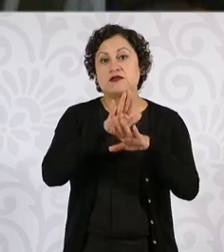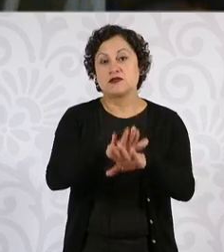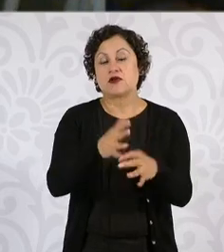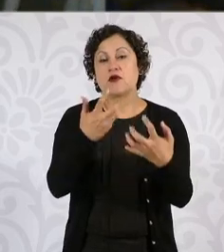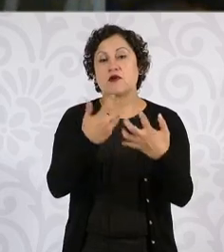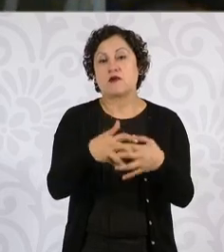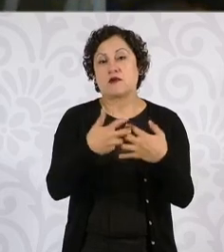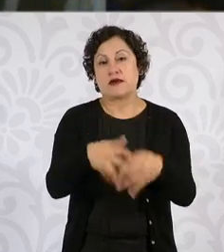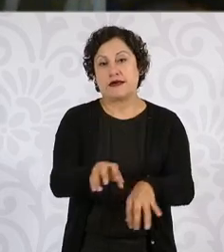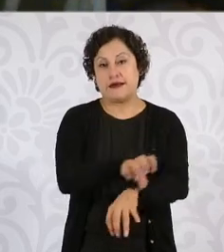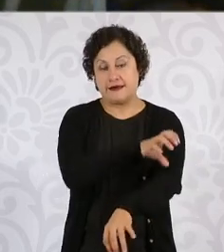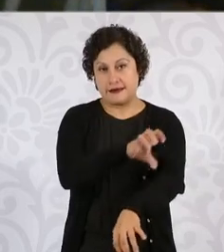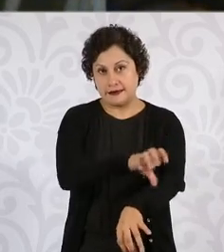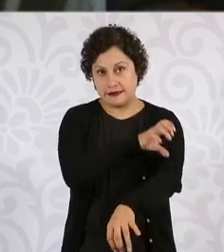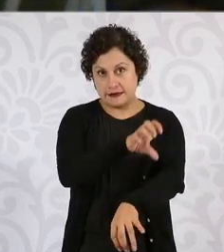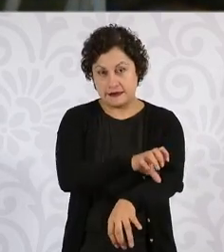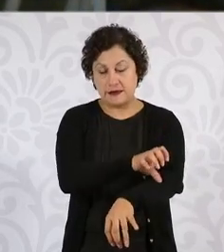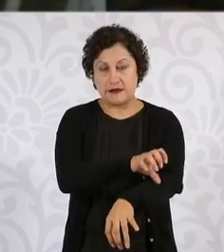la energía,